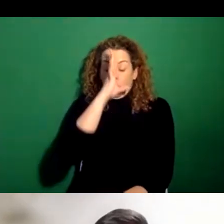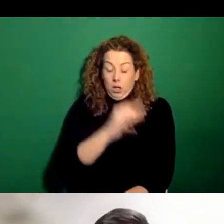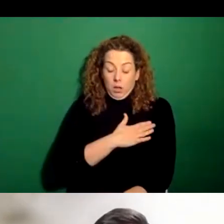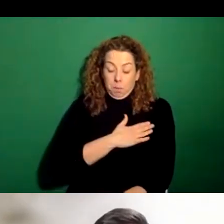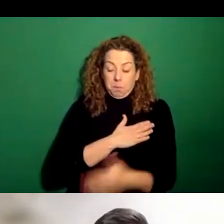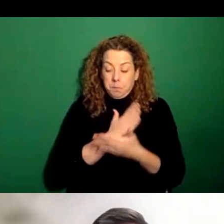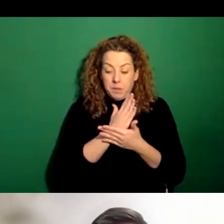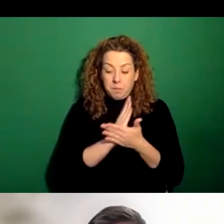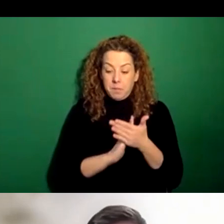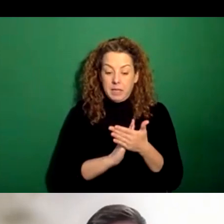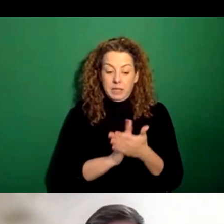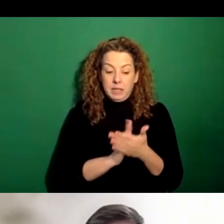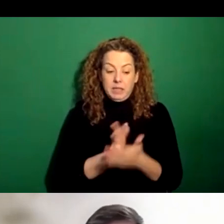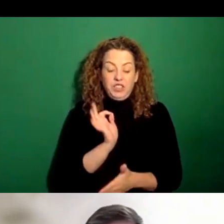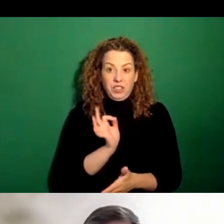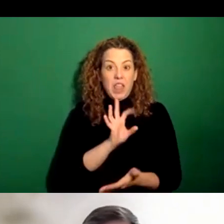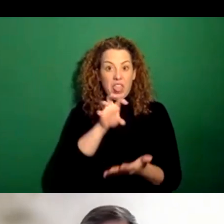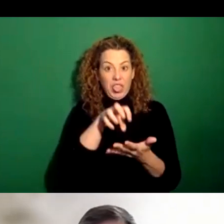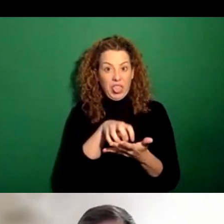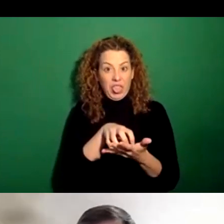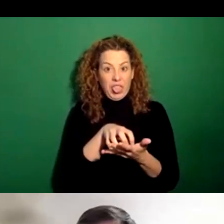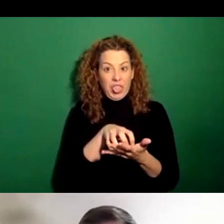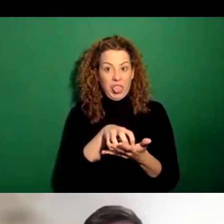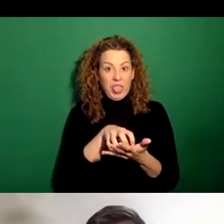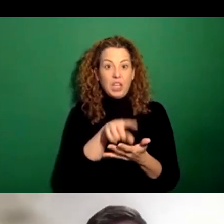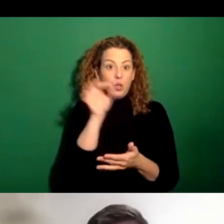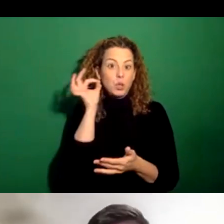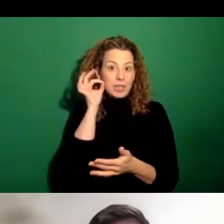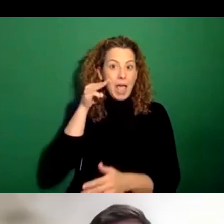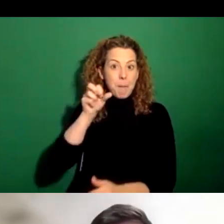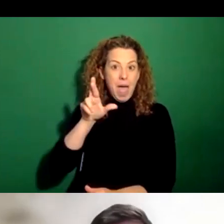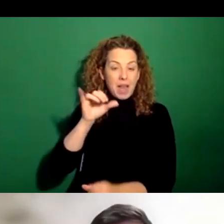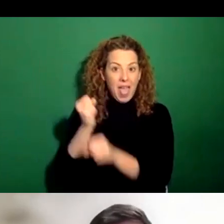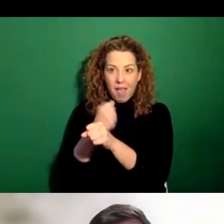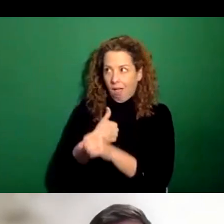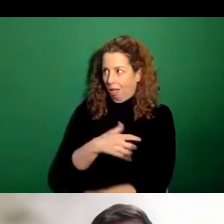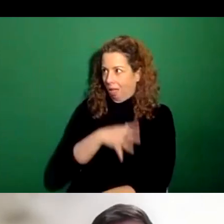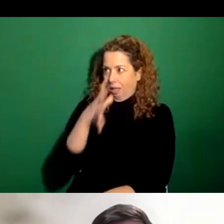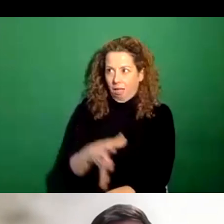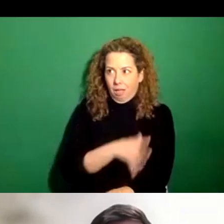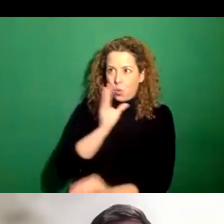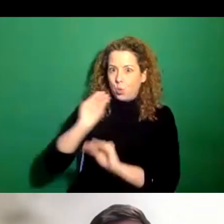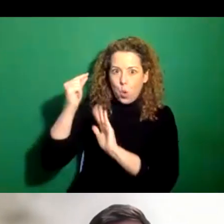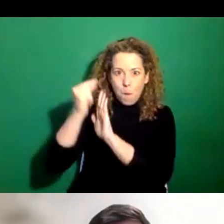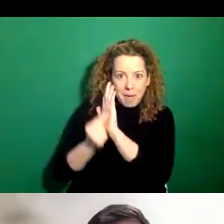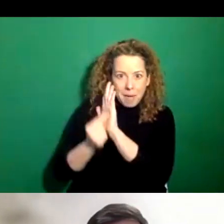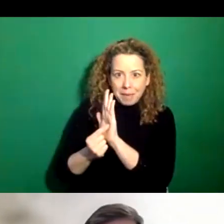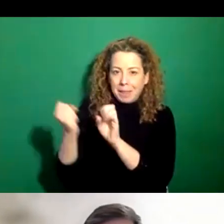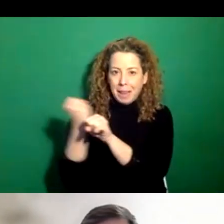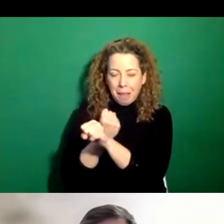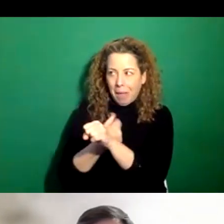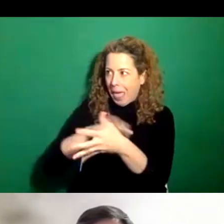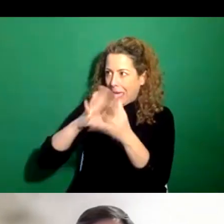cierto que el centro donde trabaja María, yo me he quedado impresionado con todas las medidas que tienen, cómo se han